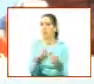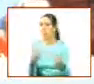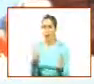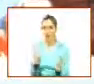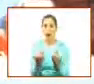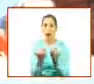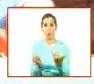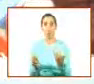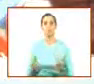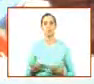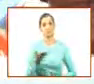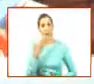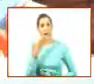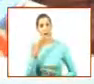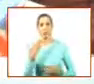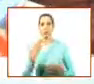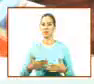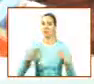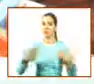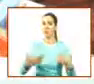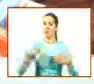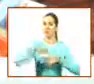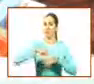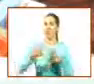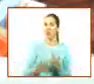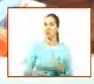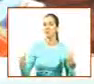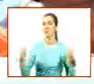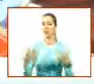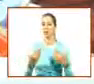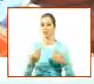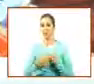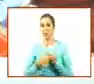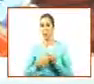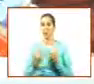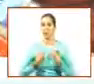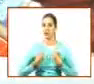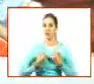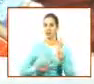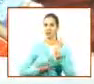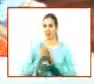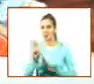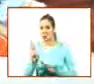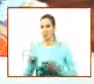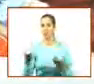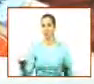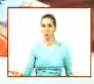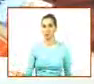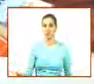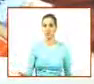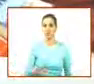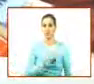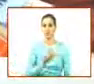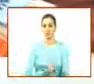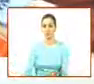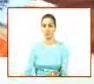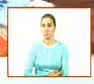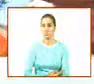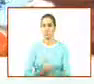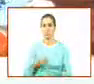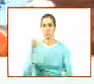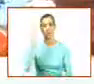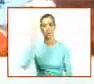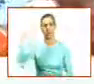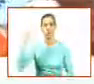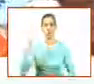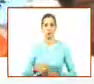de poder disfrutar del tiempo libre, del tiempo para la vida, del tiempo para desarrollarse en sus potencialidades